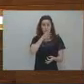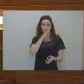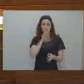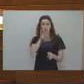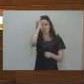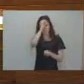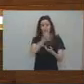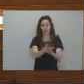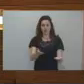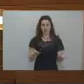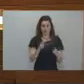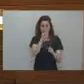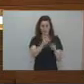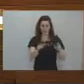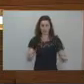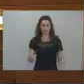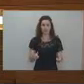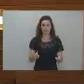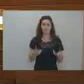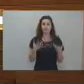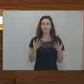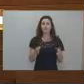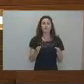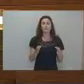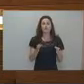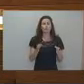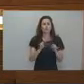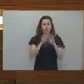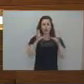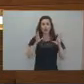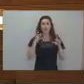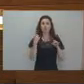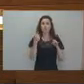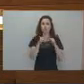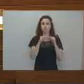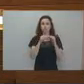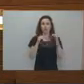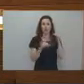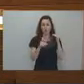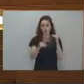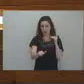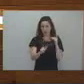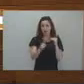ciudadanía. Sin orillar las diferencias, sin